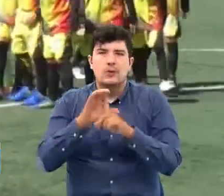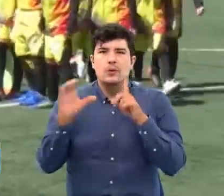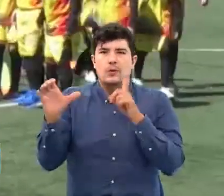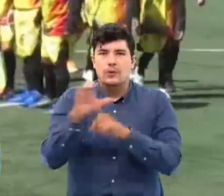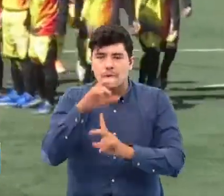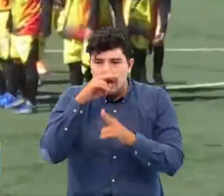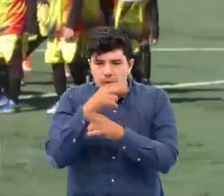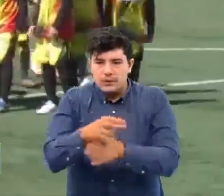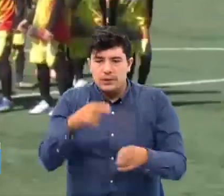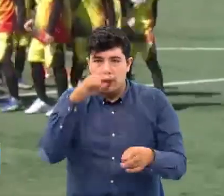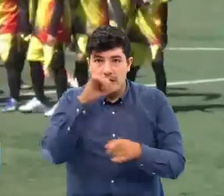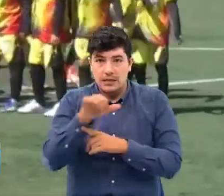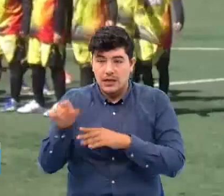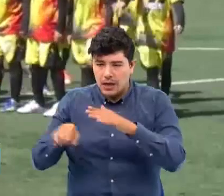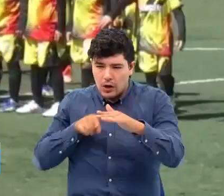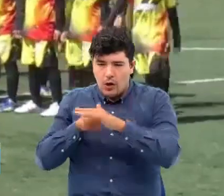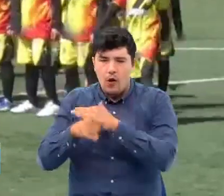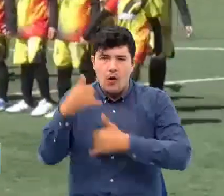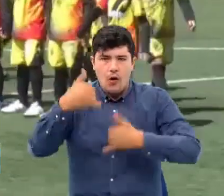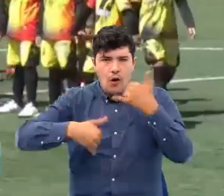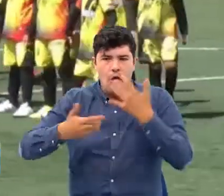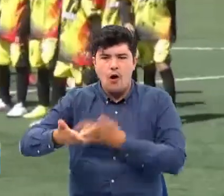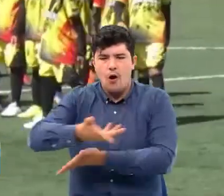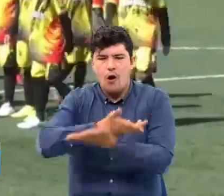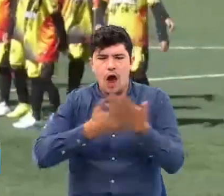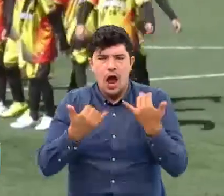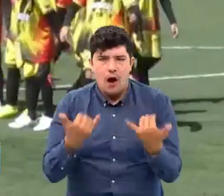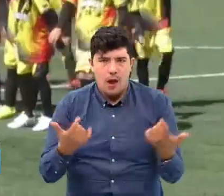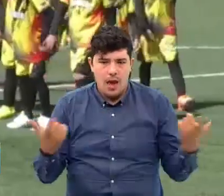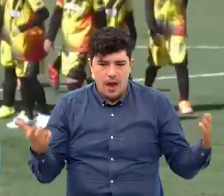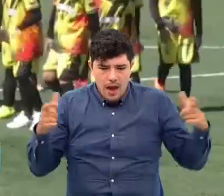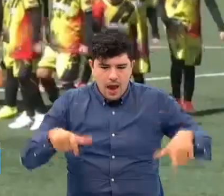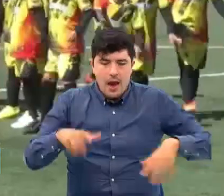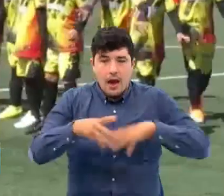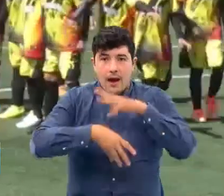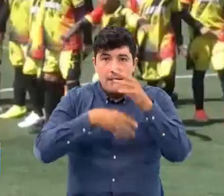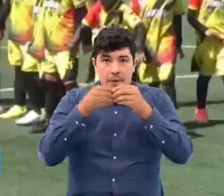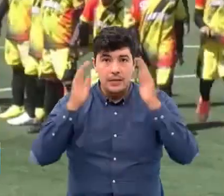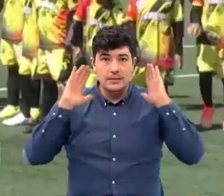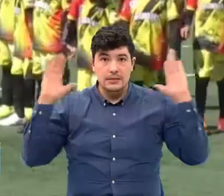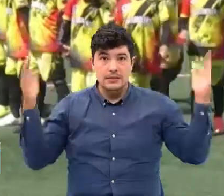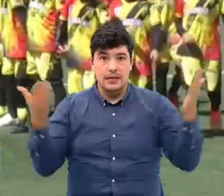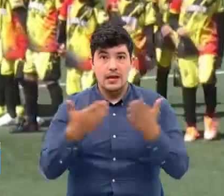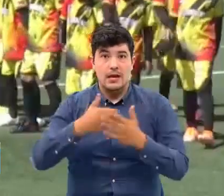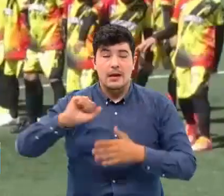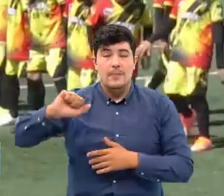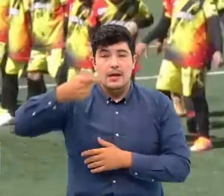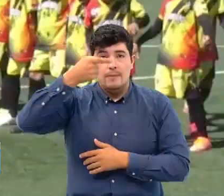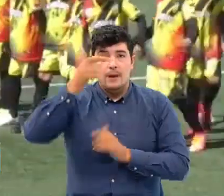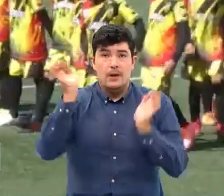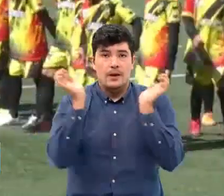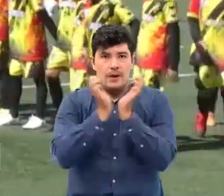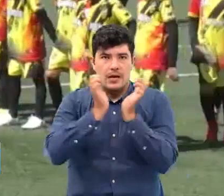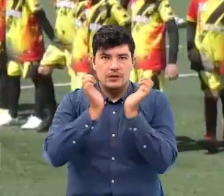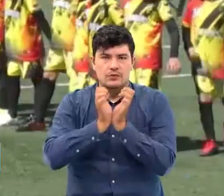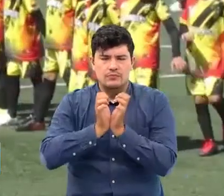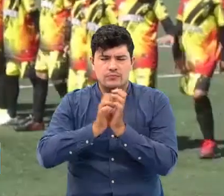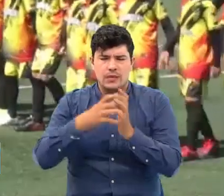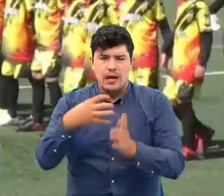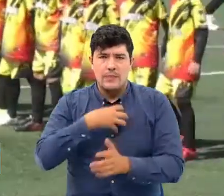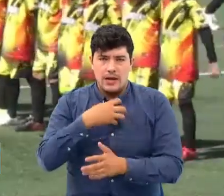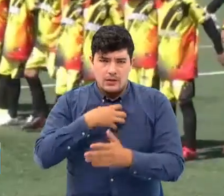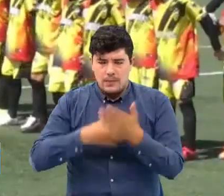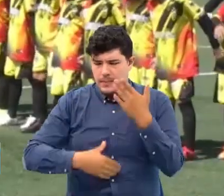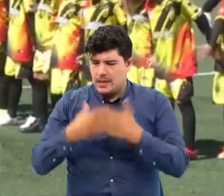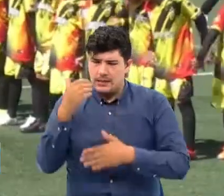de ellos los goles y las jugadas que tendremos en la cancha marte y en el estadio primero de mayo de girón competencias que inician mañana hoy